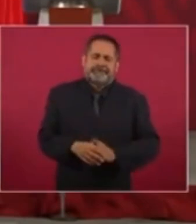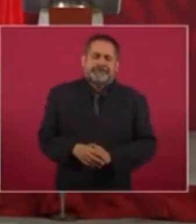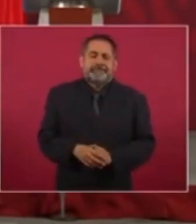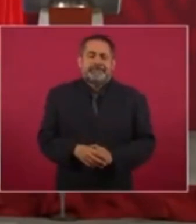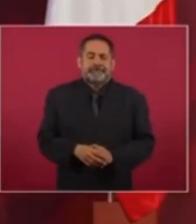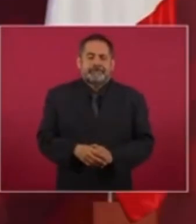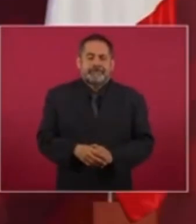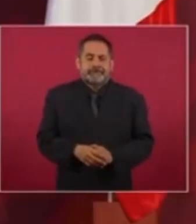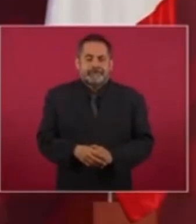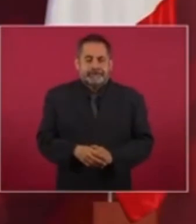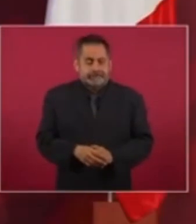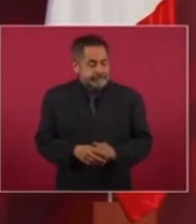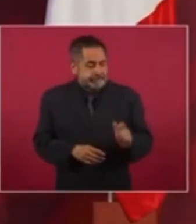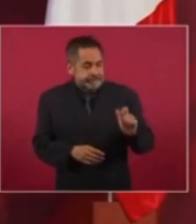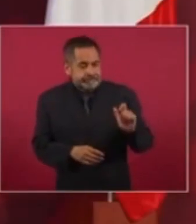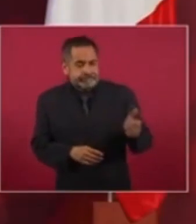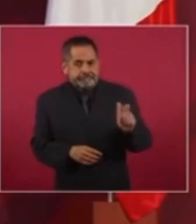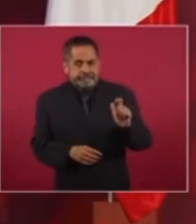y le empiezan a pagar